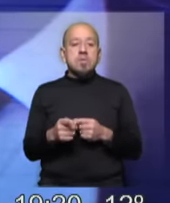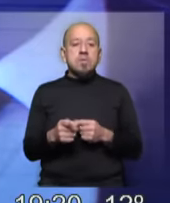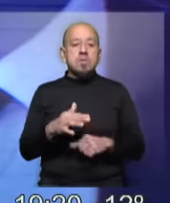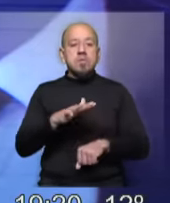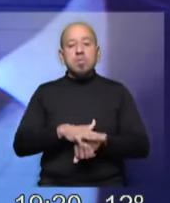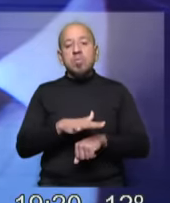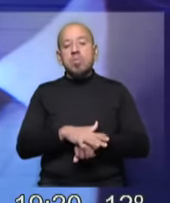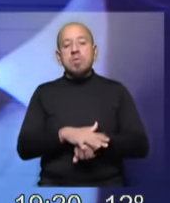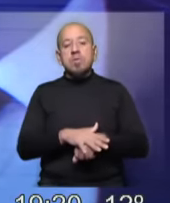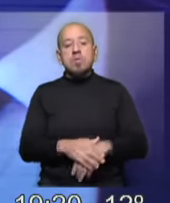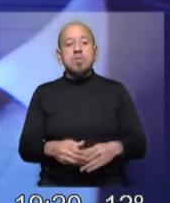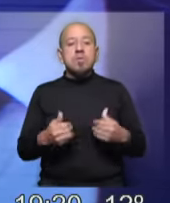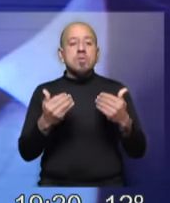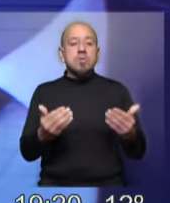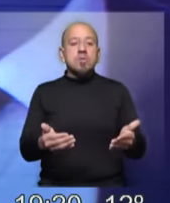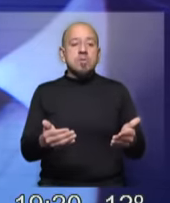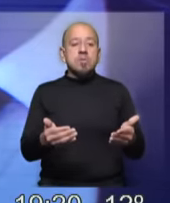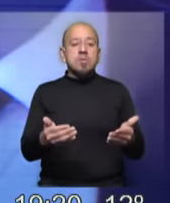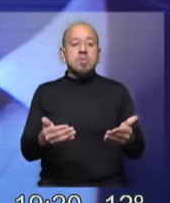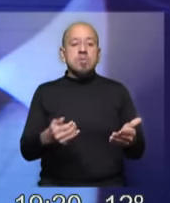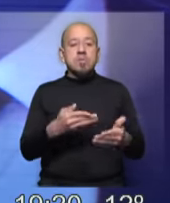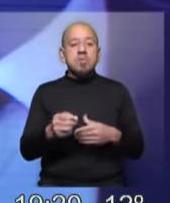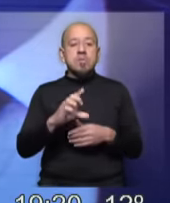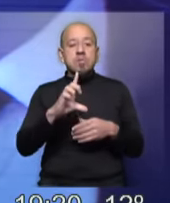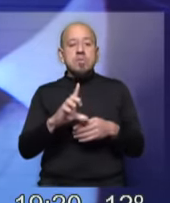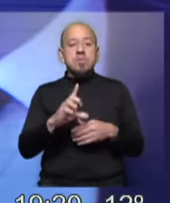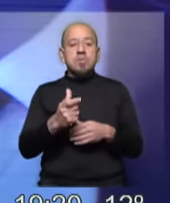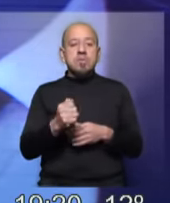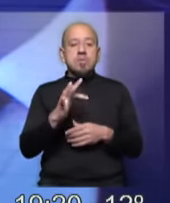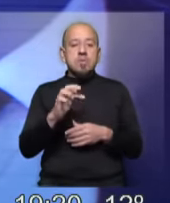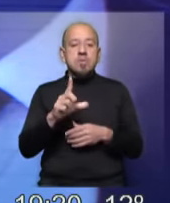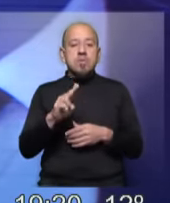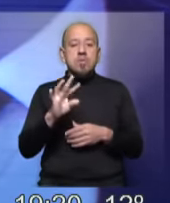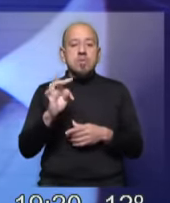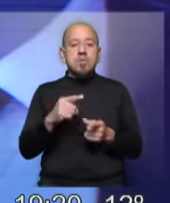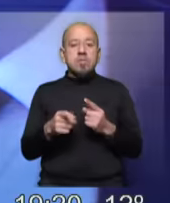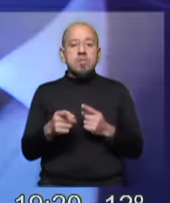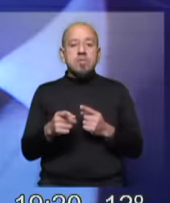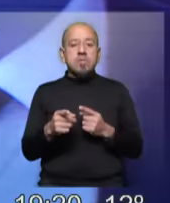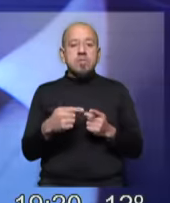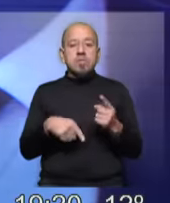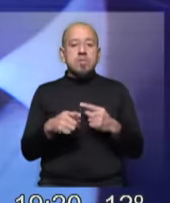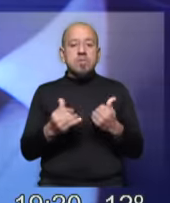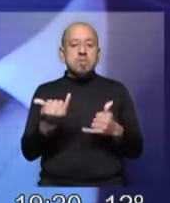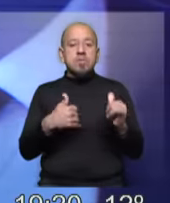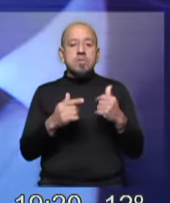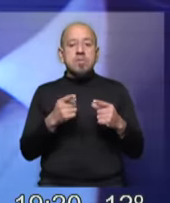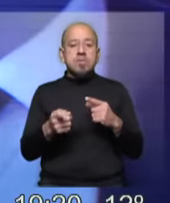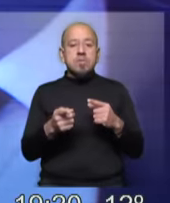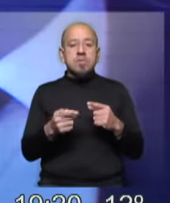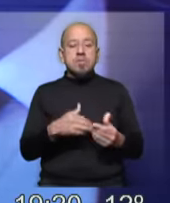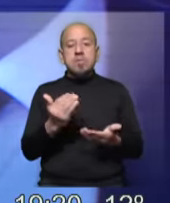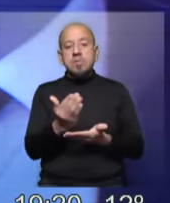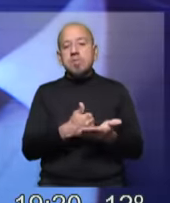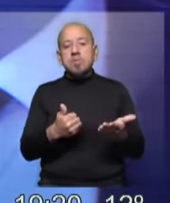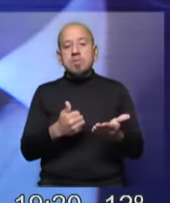momento posterior, luego de este intercambio con la FLUF, en la que, según declara Carolina H., esa información había sido eliminada